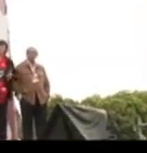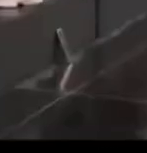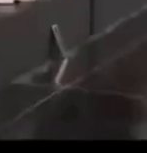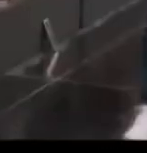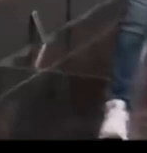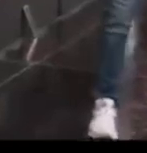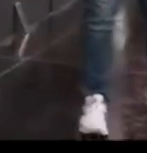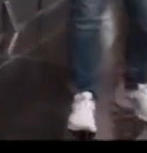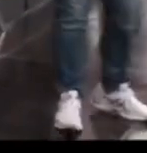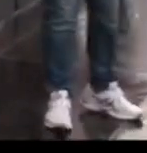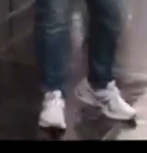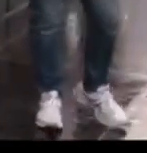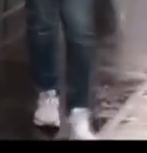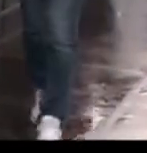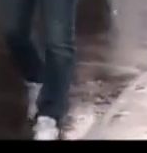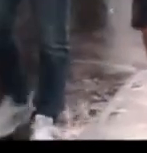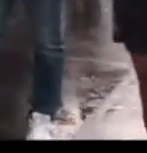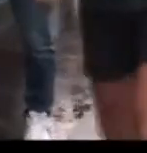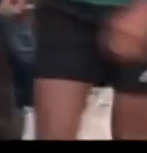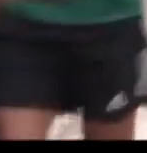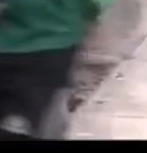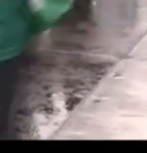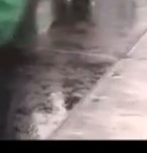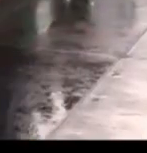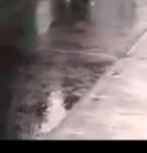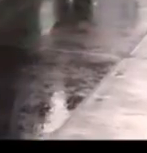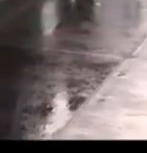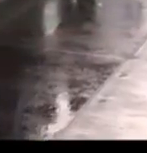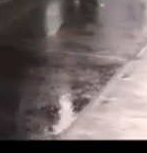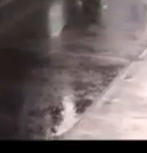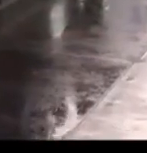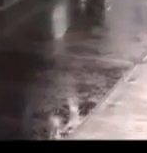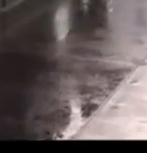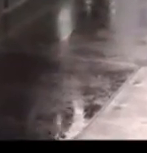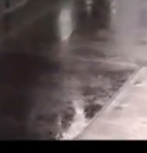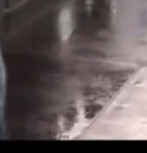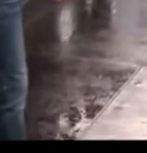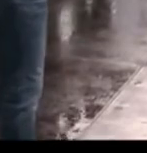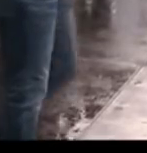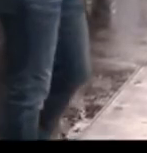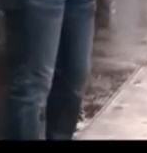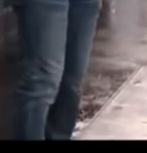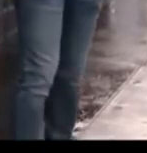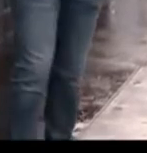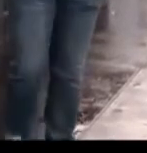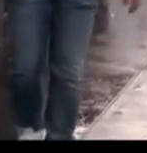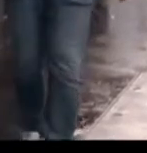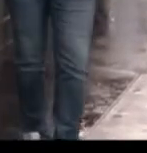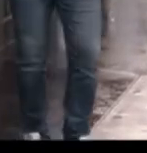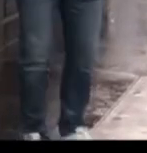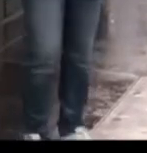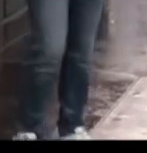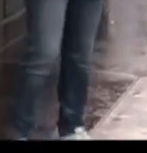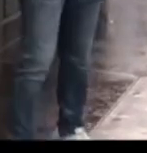él, del Consejo Nacional de Boxeo. Consejo Mundial de Boxeo. Consejo Mundial. Y nos va a presentar a